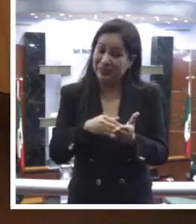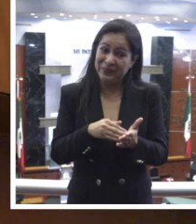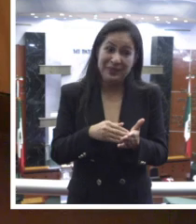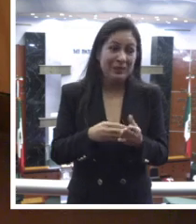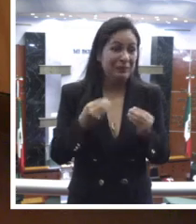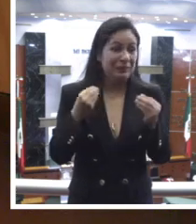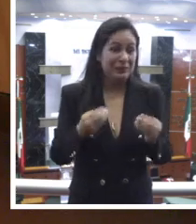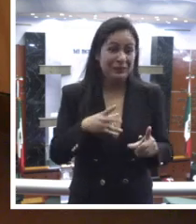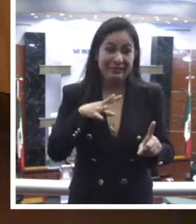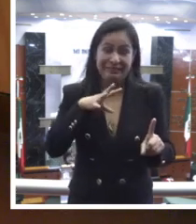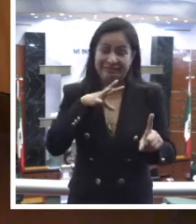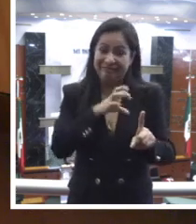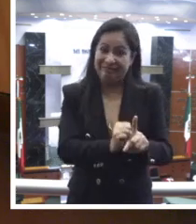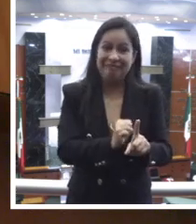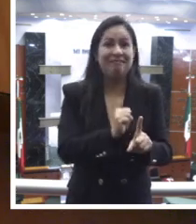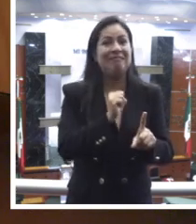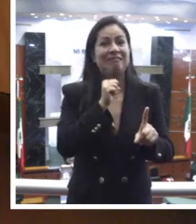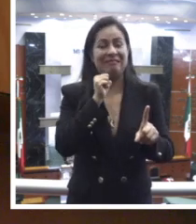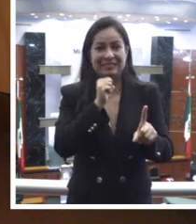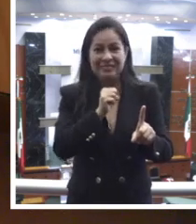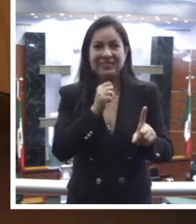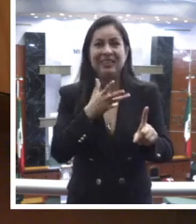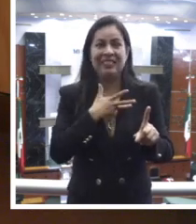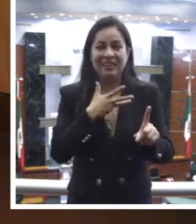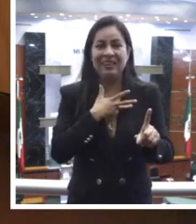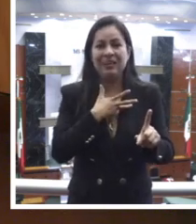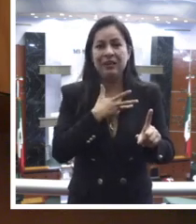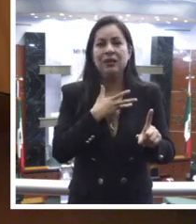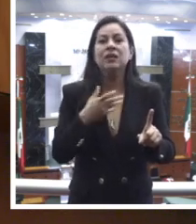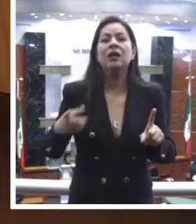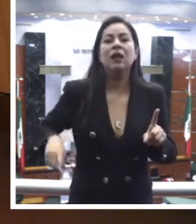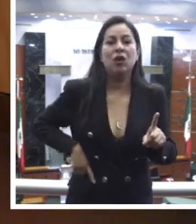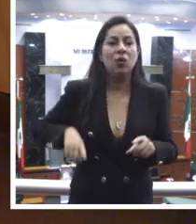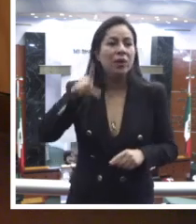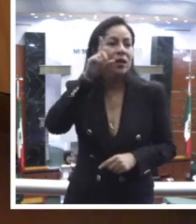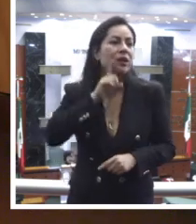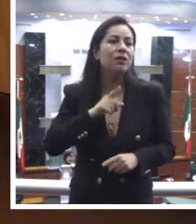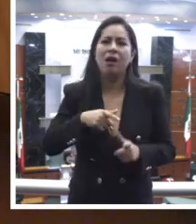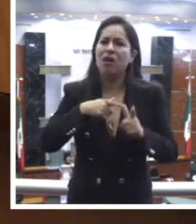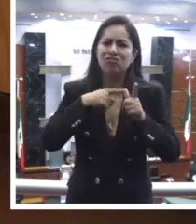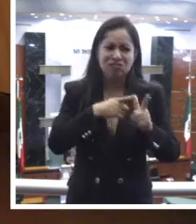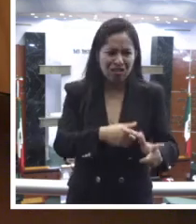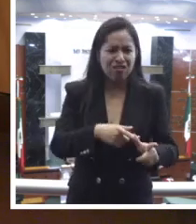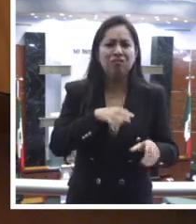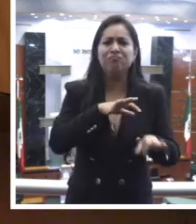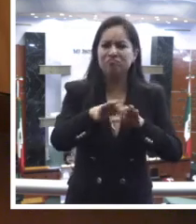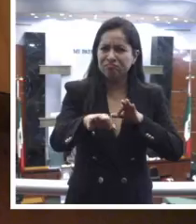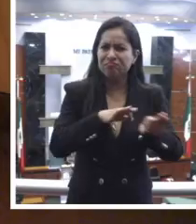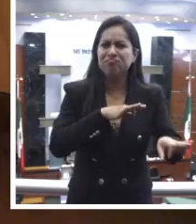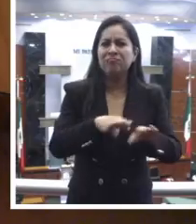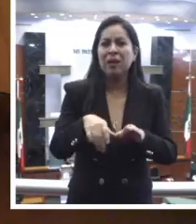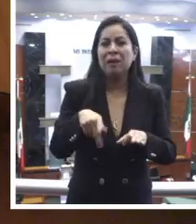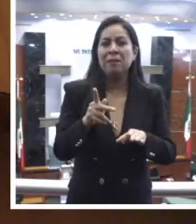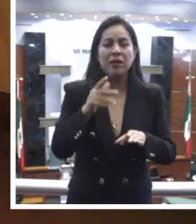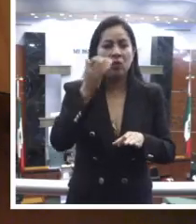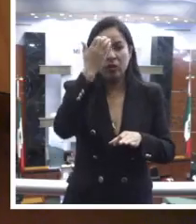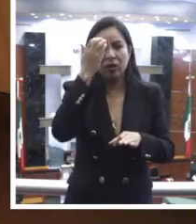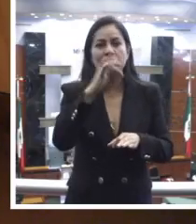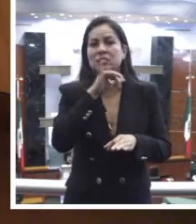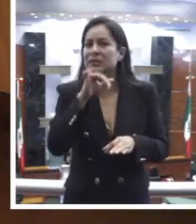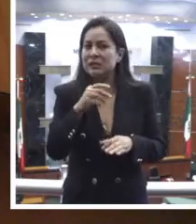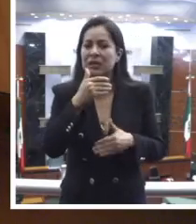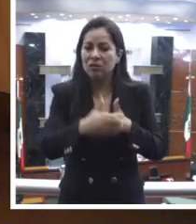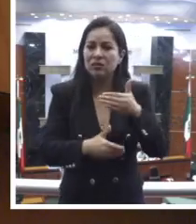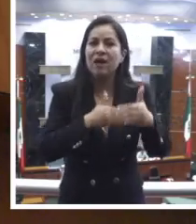muchísimos retos que enfrentar y que la gobernadora sigue enfrentando, pero sí hay que reconocer también